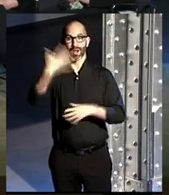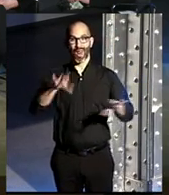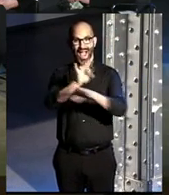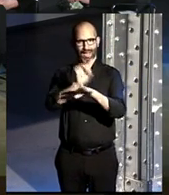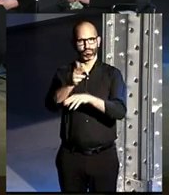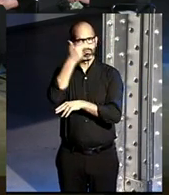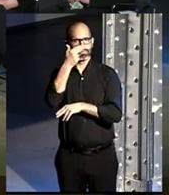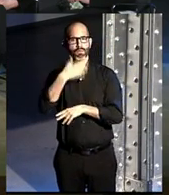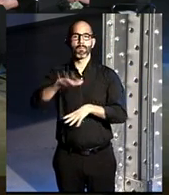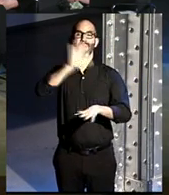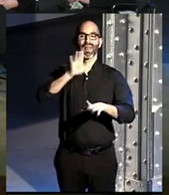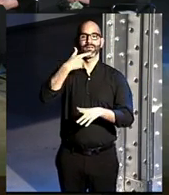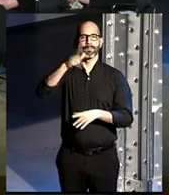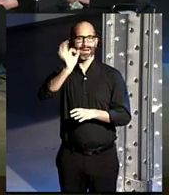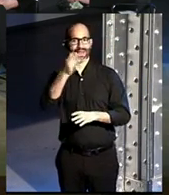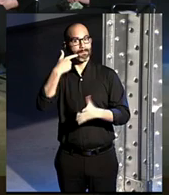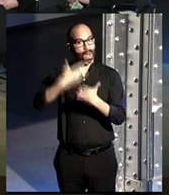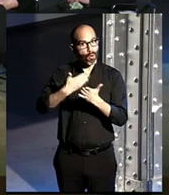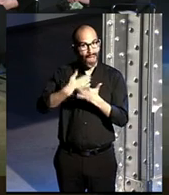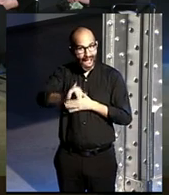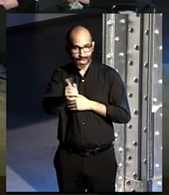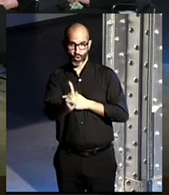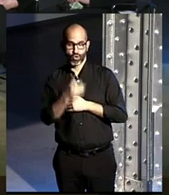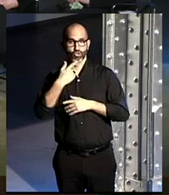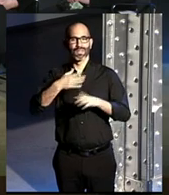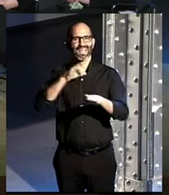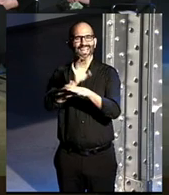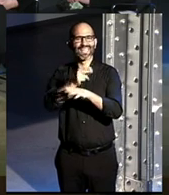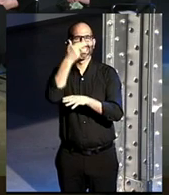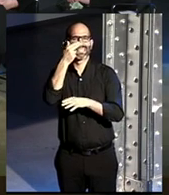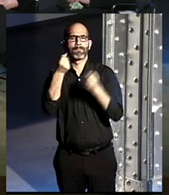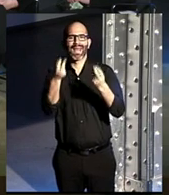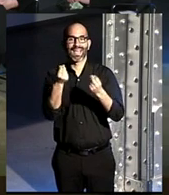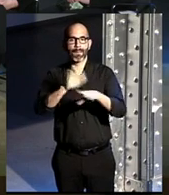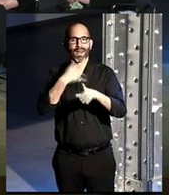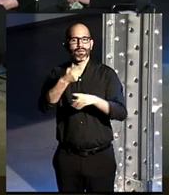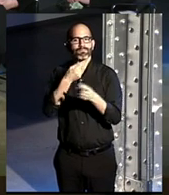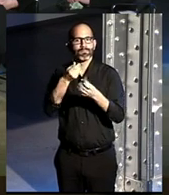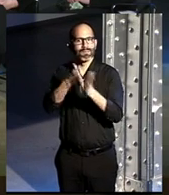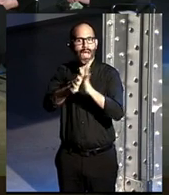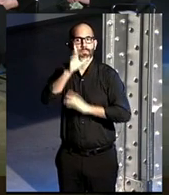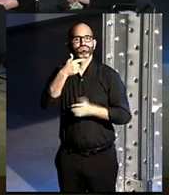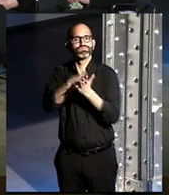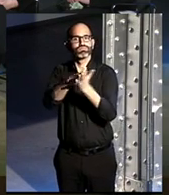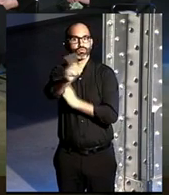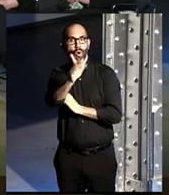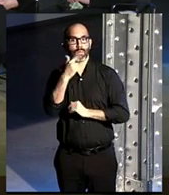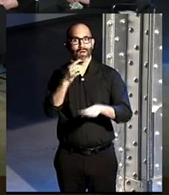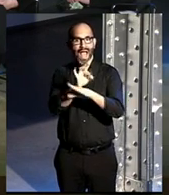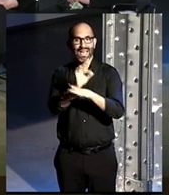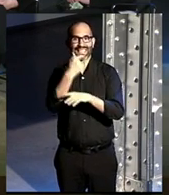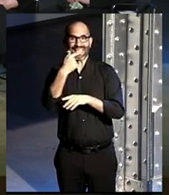interesante no tanto para probar que existe, sino para explicar por qué no se publicó. Porque una carta que te dice de